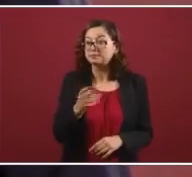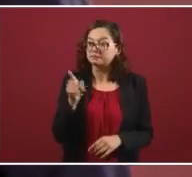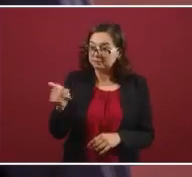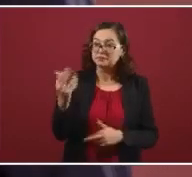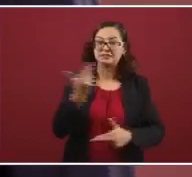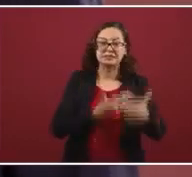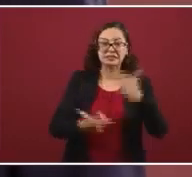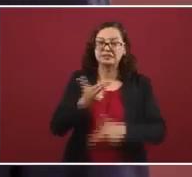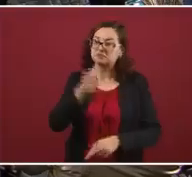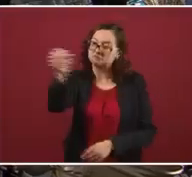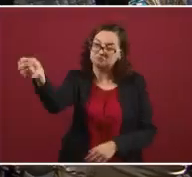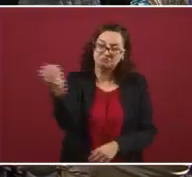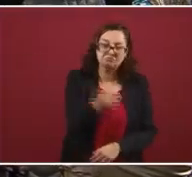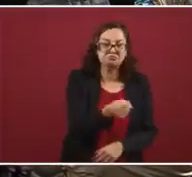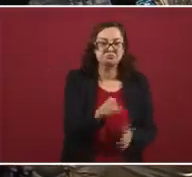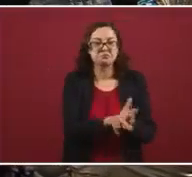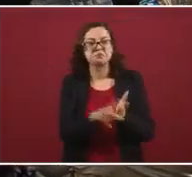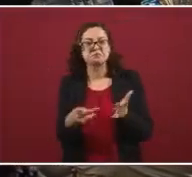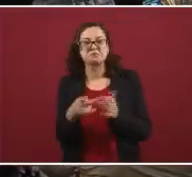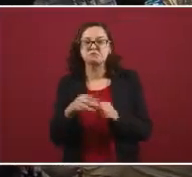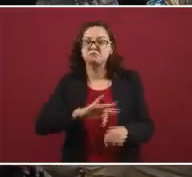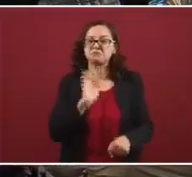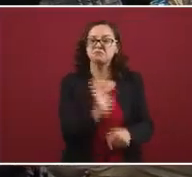con el apoyo de los medios.